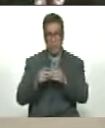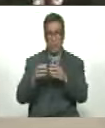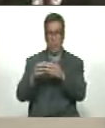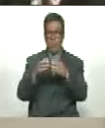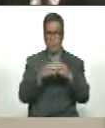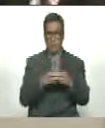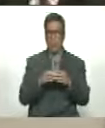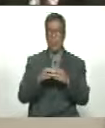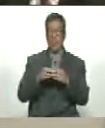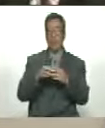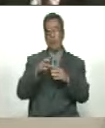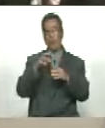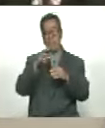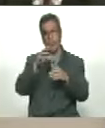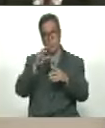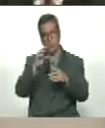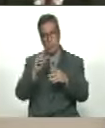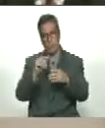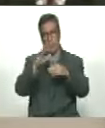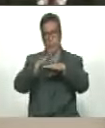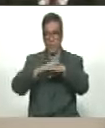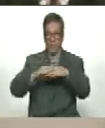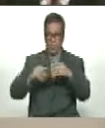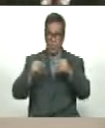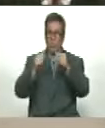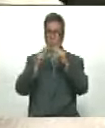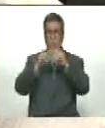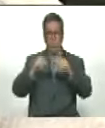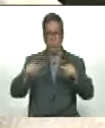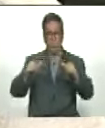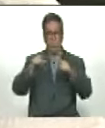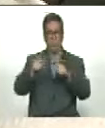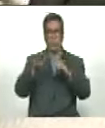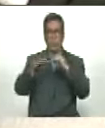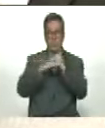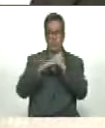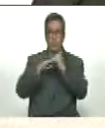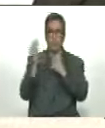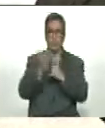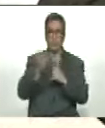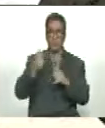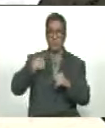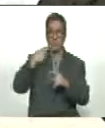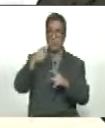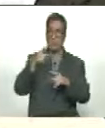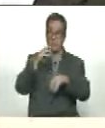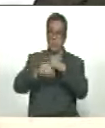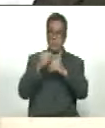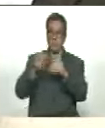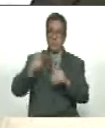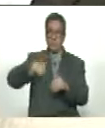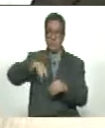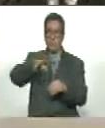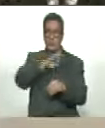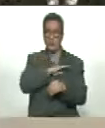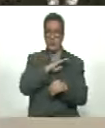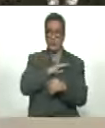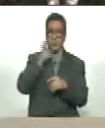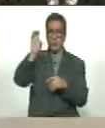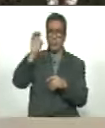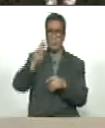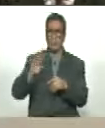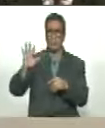ámbitos de sanciones tan ilegales como criminales que se le viene aplicando a nuestro